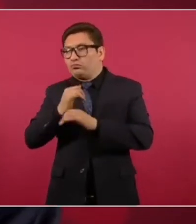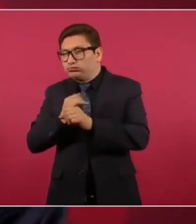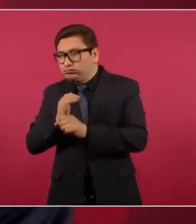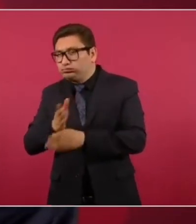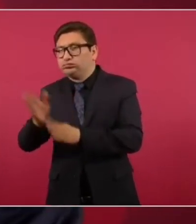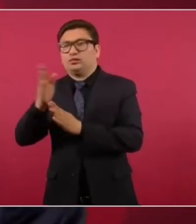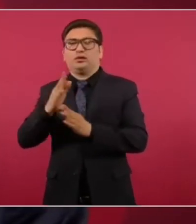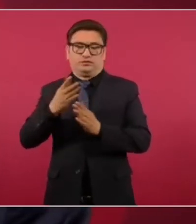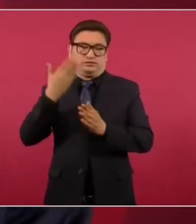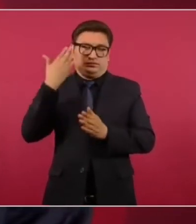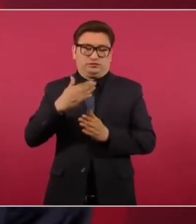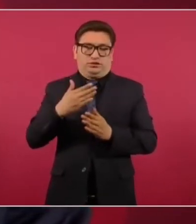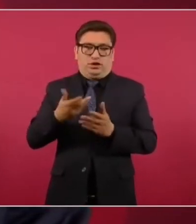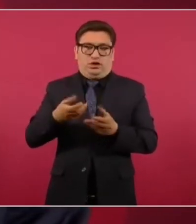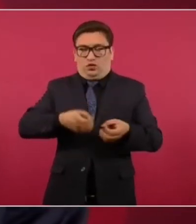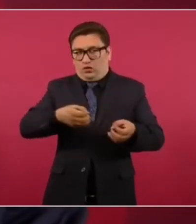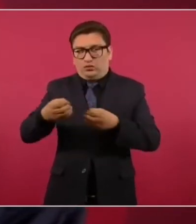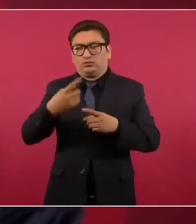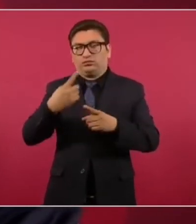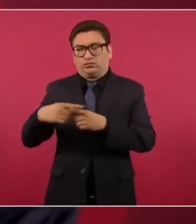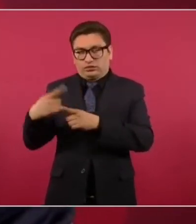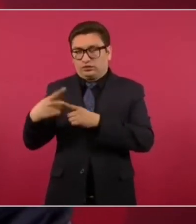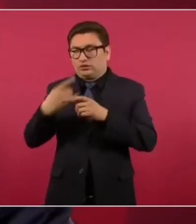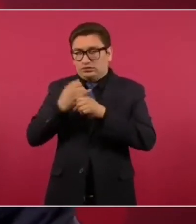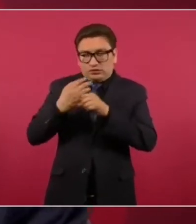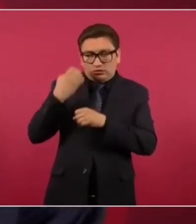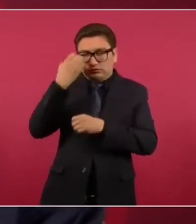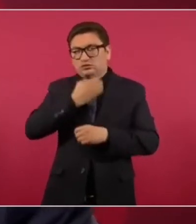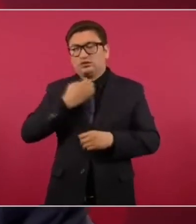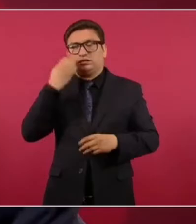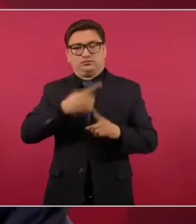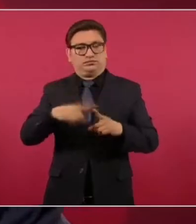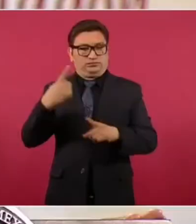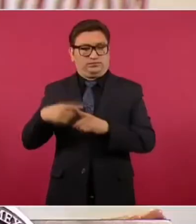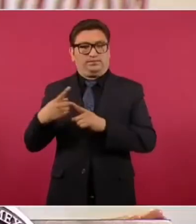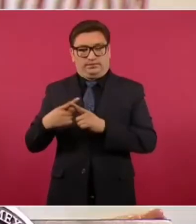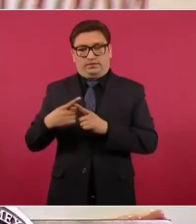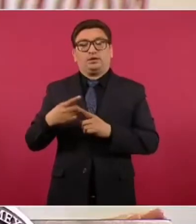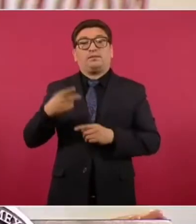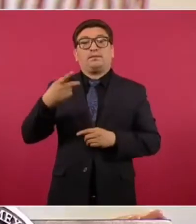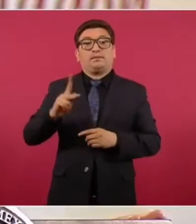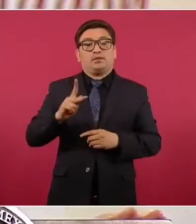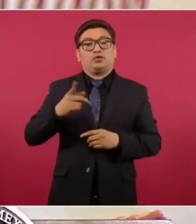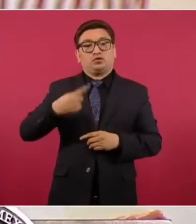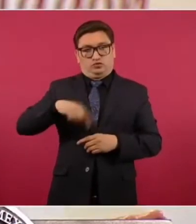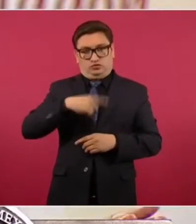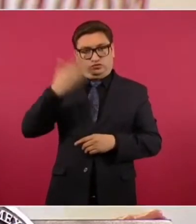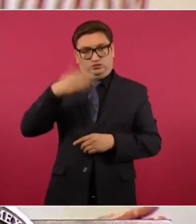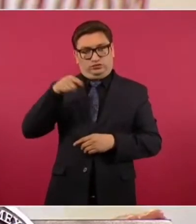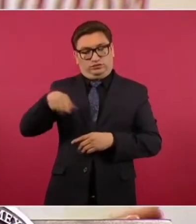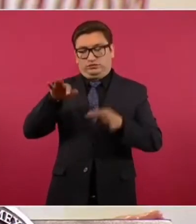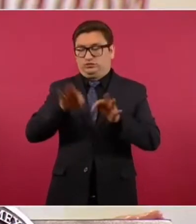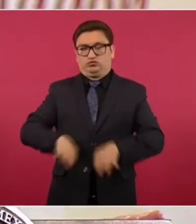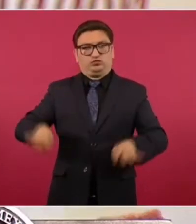hay peritajes y hay dictámenes, consideramos que es un caso de alta